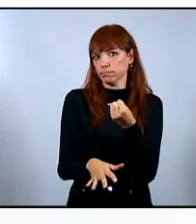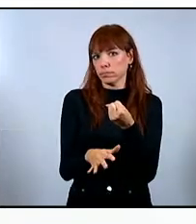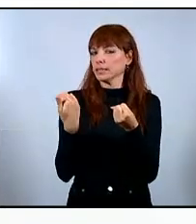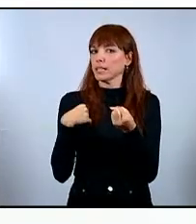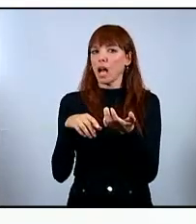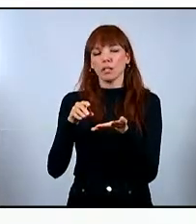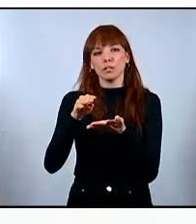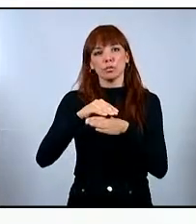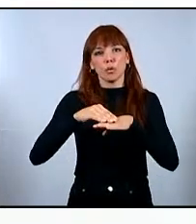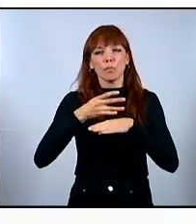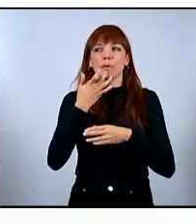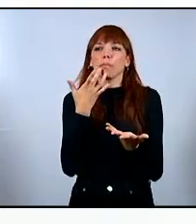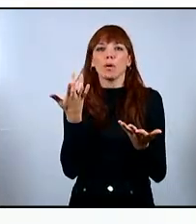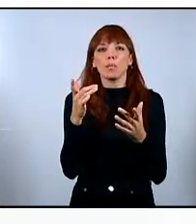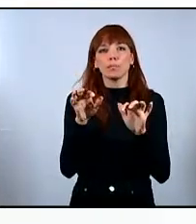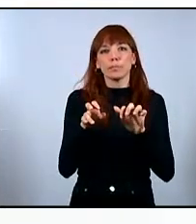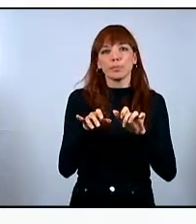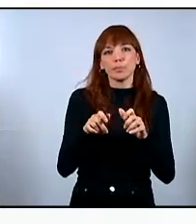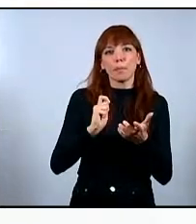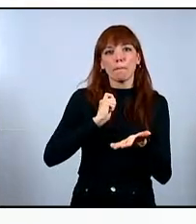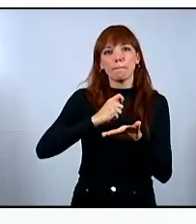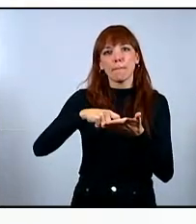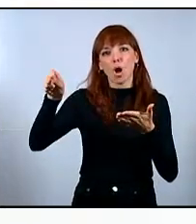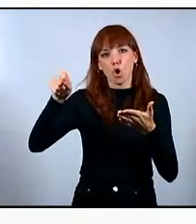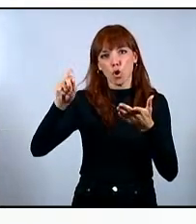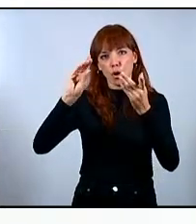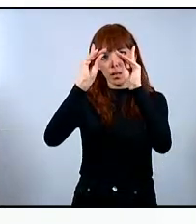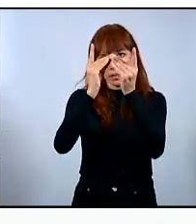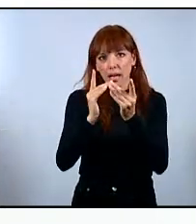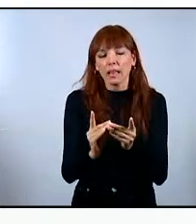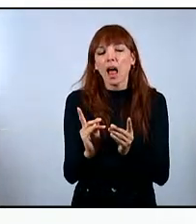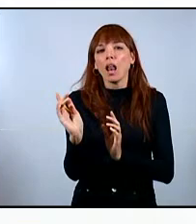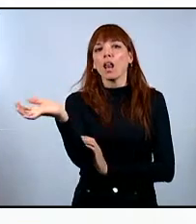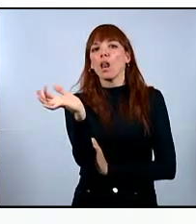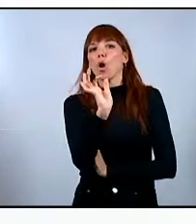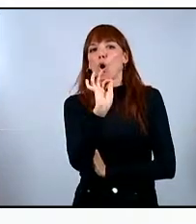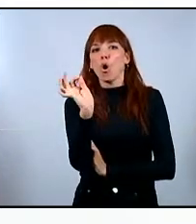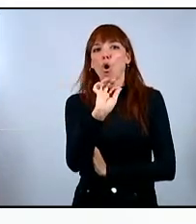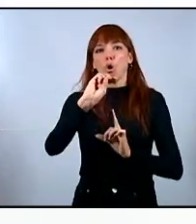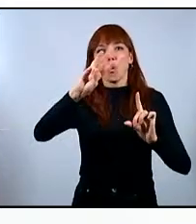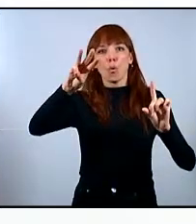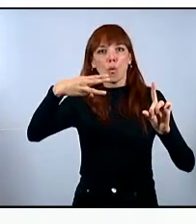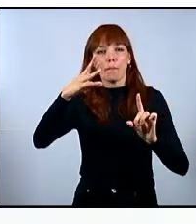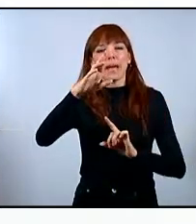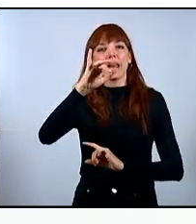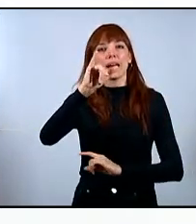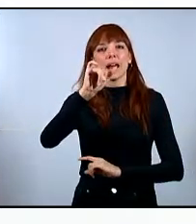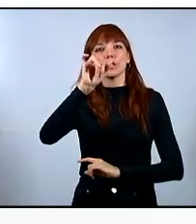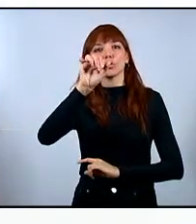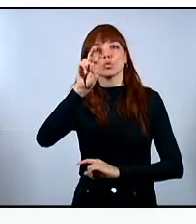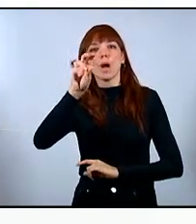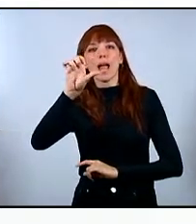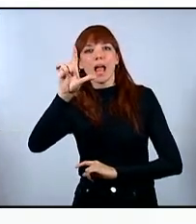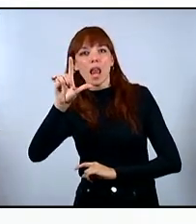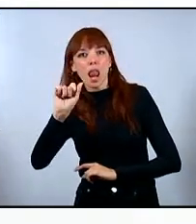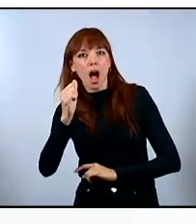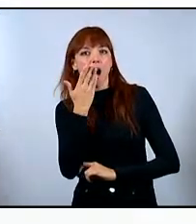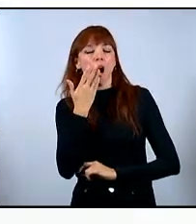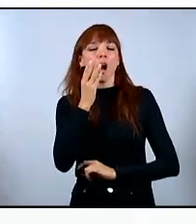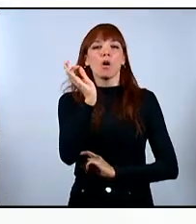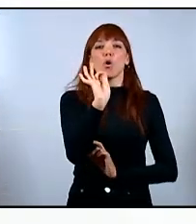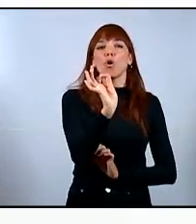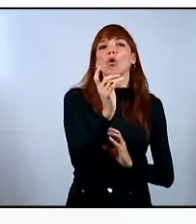pago telemático, como puede ser el portal de comunicación de la Comunidad Educativa Rayuela o como puede ser el portal del empleado de la